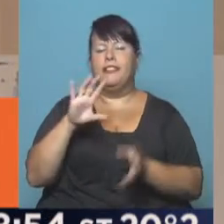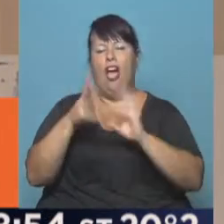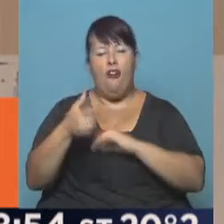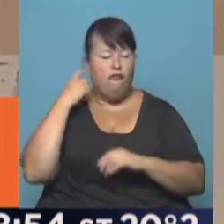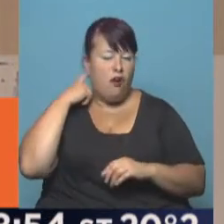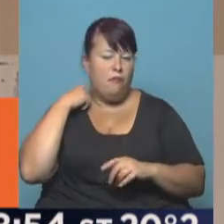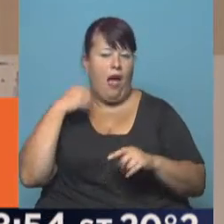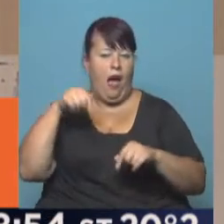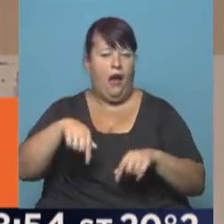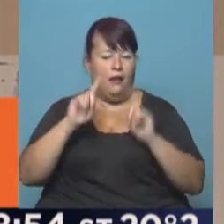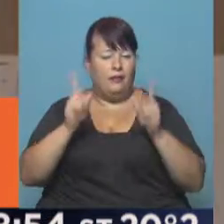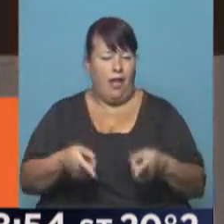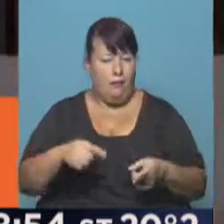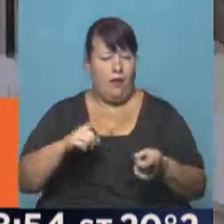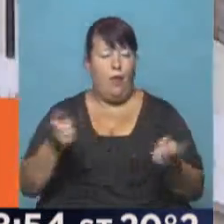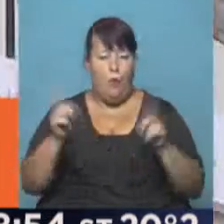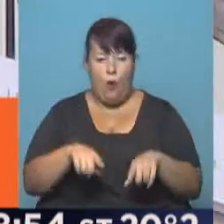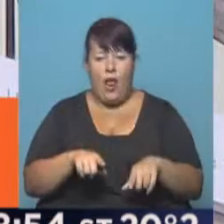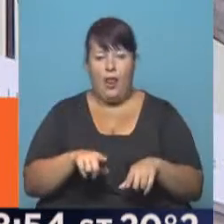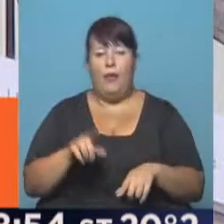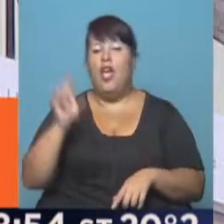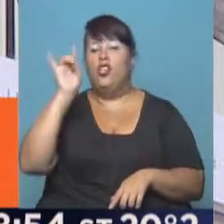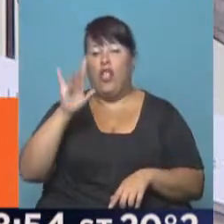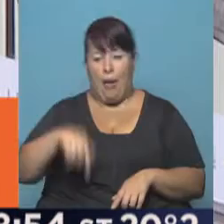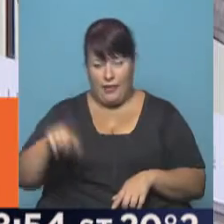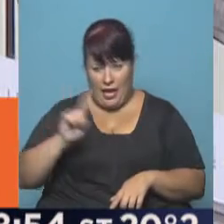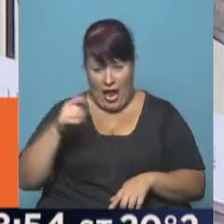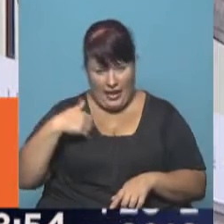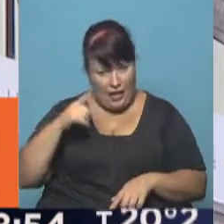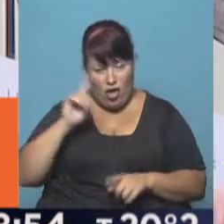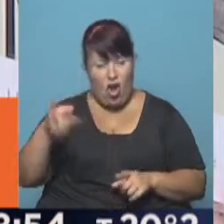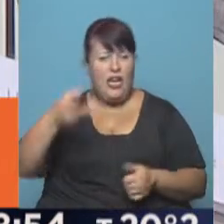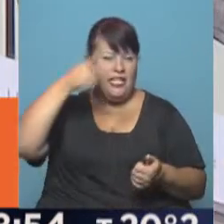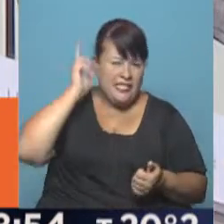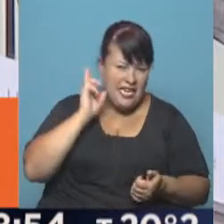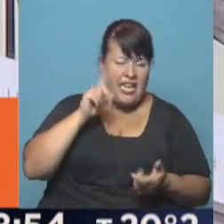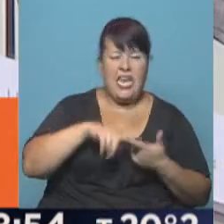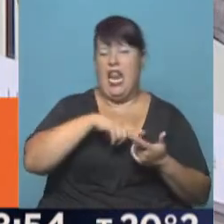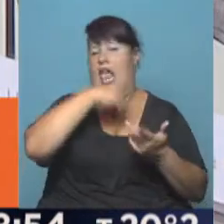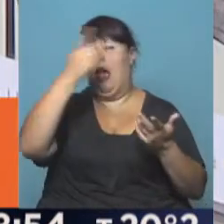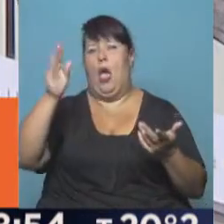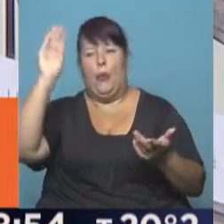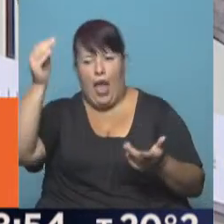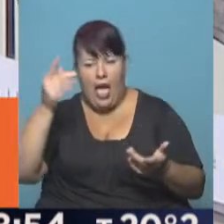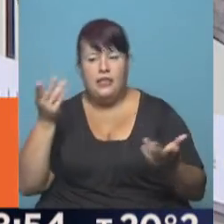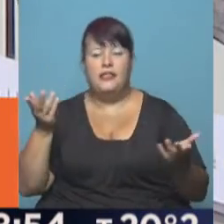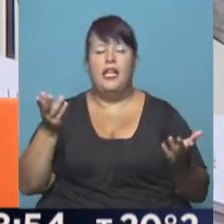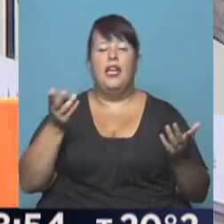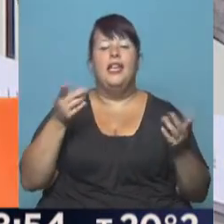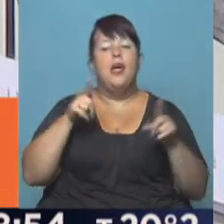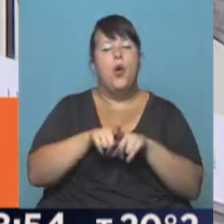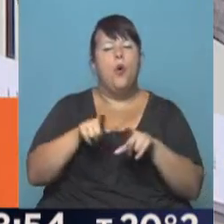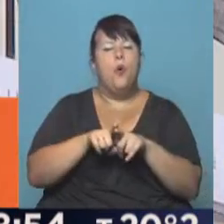se actualizan no solamente acá, en Argentina, en Chile, en Brasil, y que